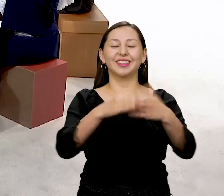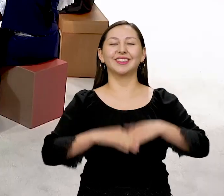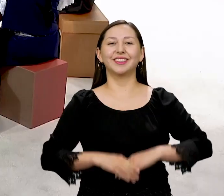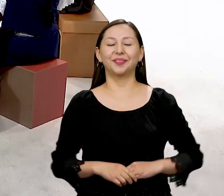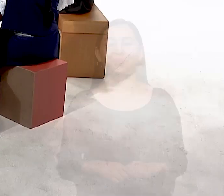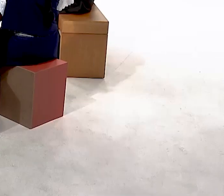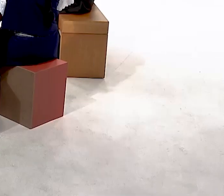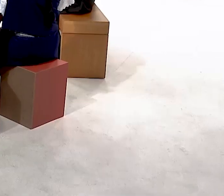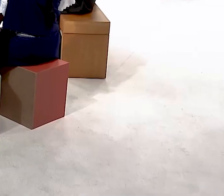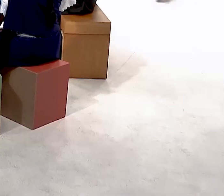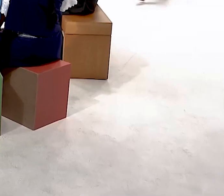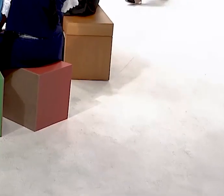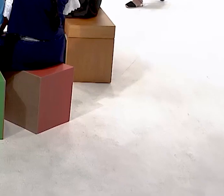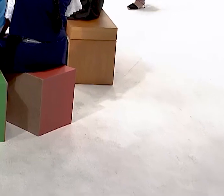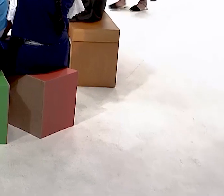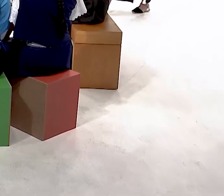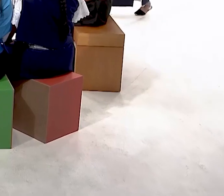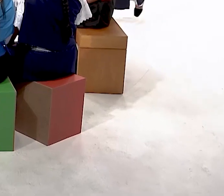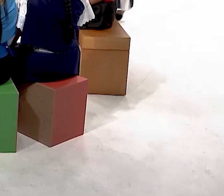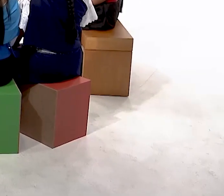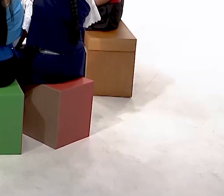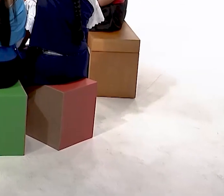Janet.